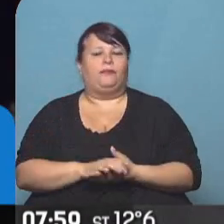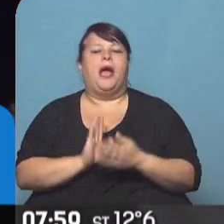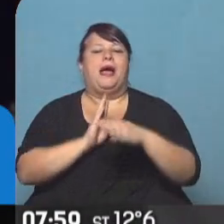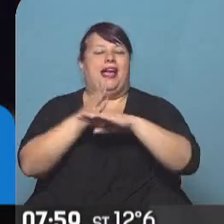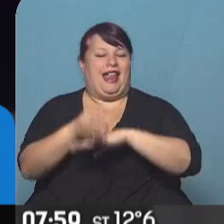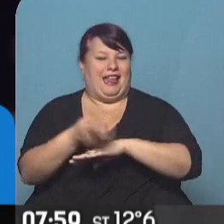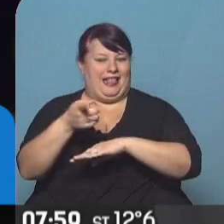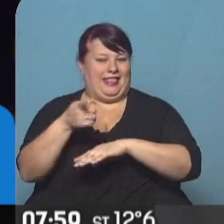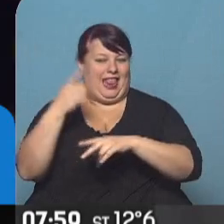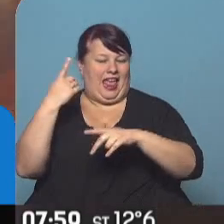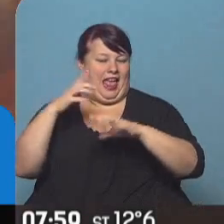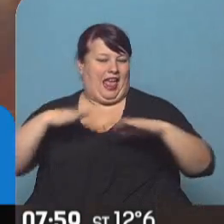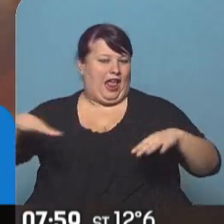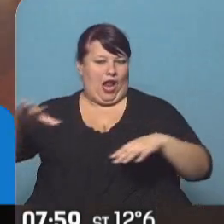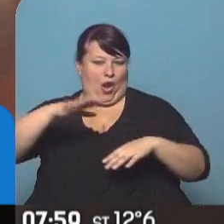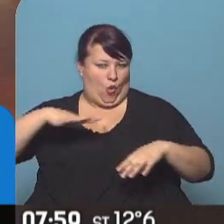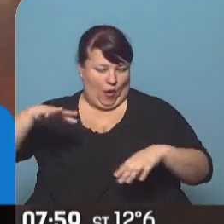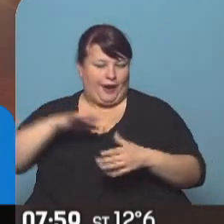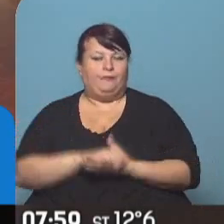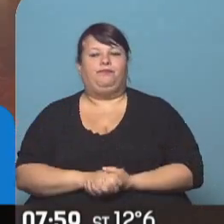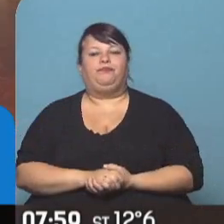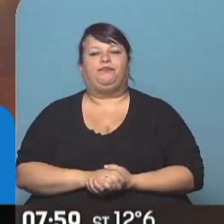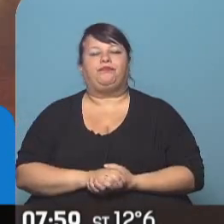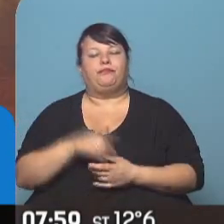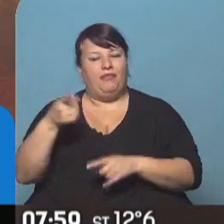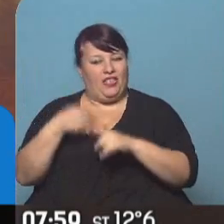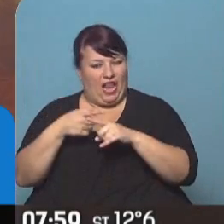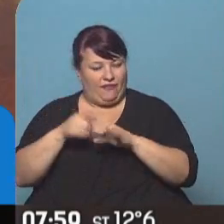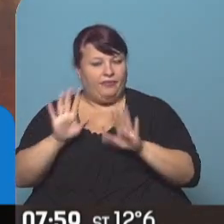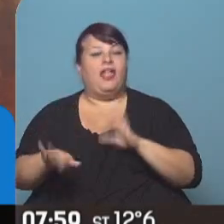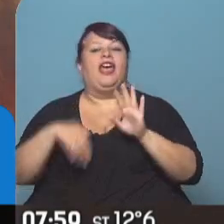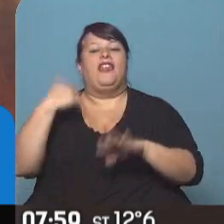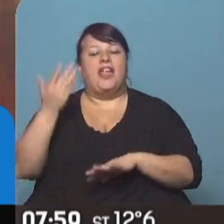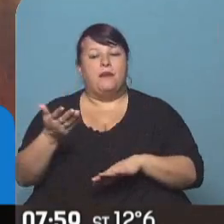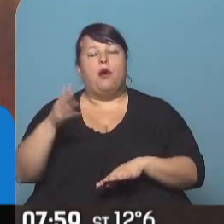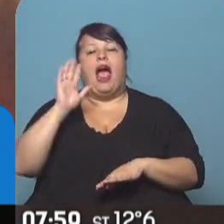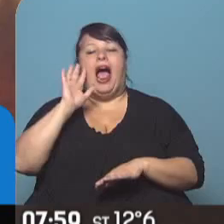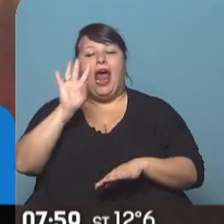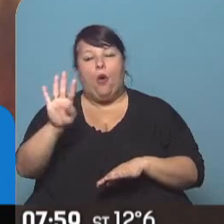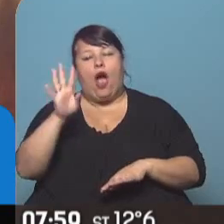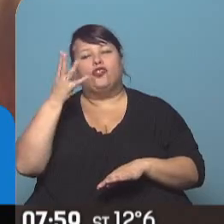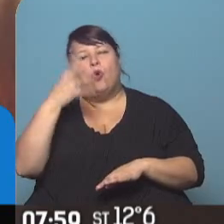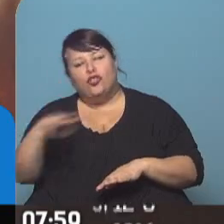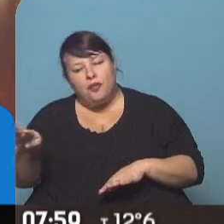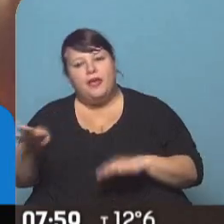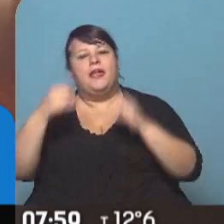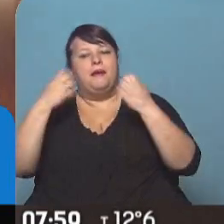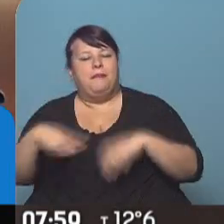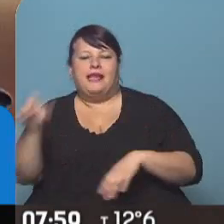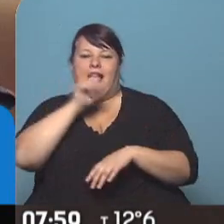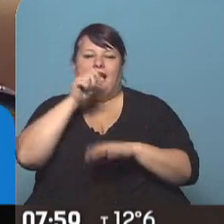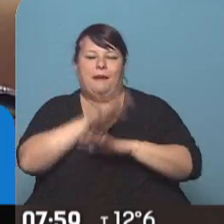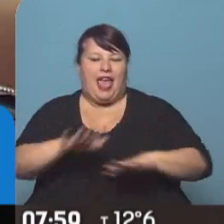para entrar acceder al predio para el evento y después a las 16 16 30 comienza el